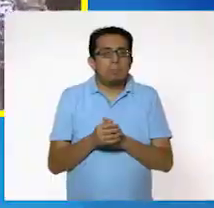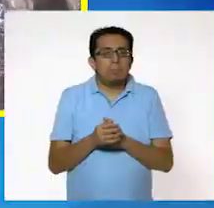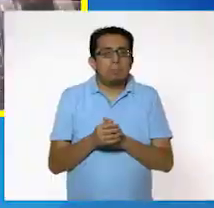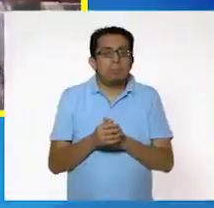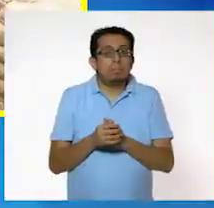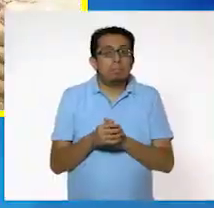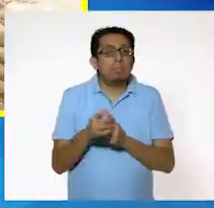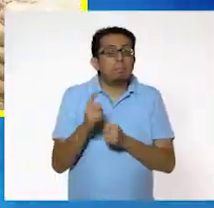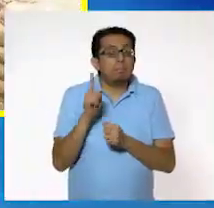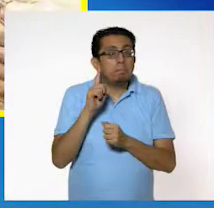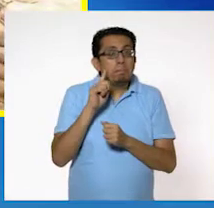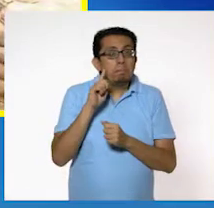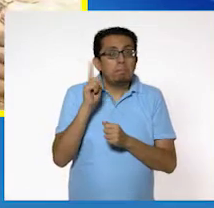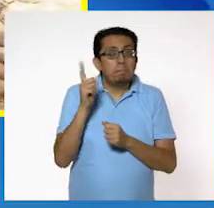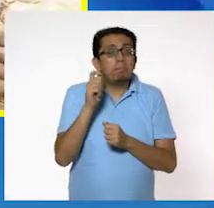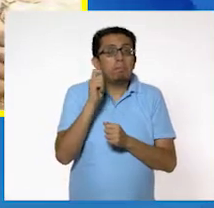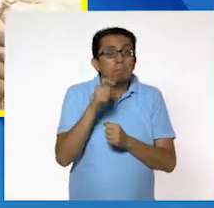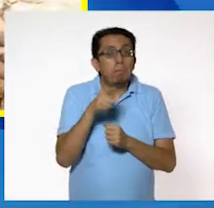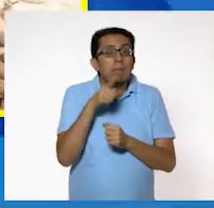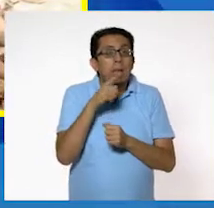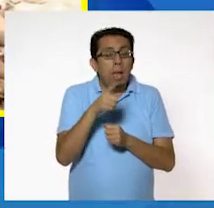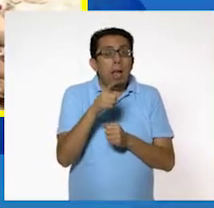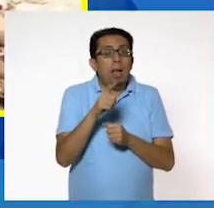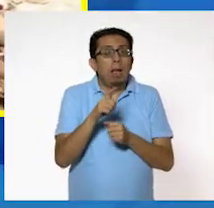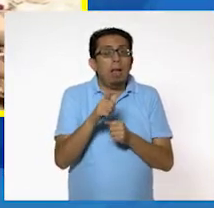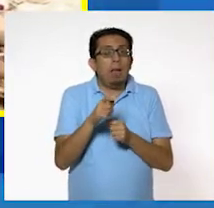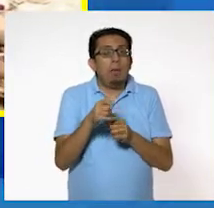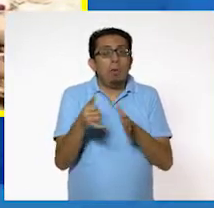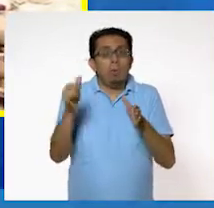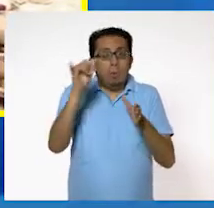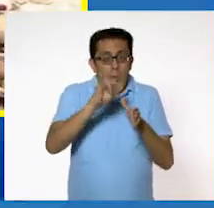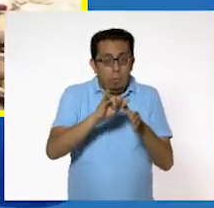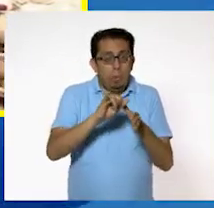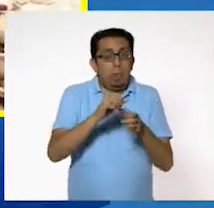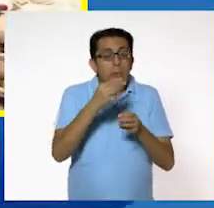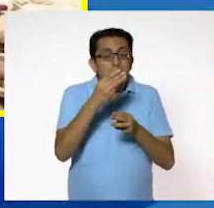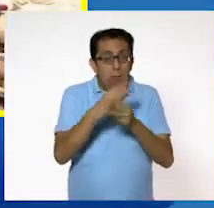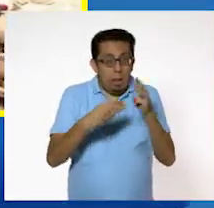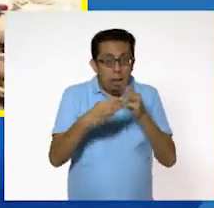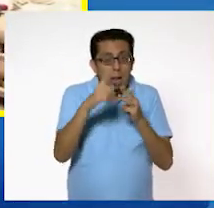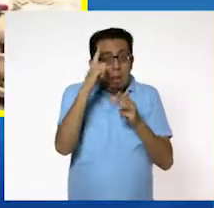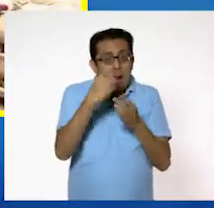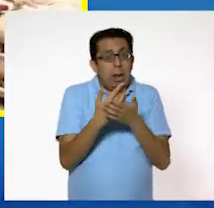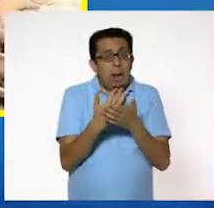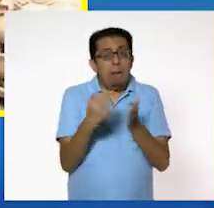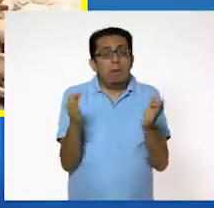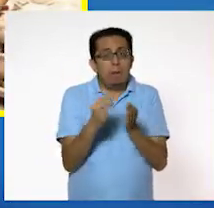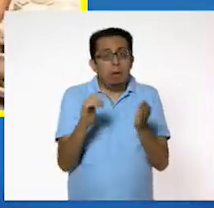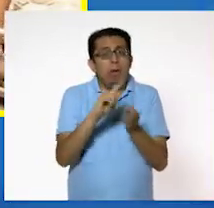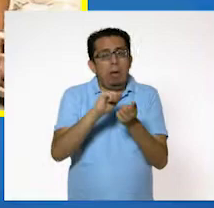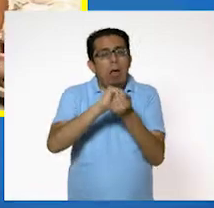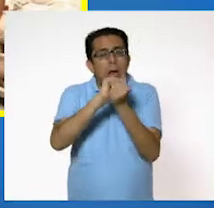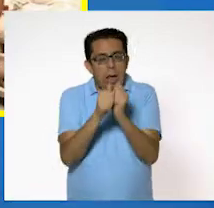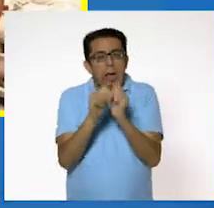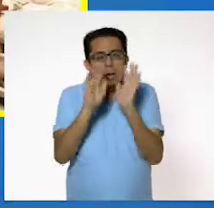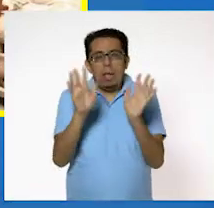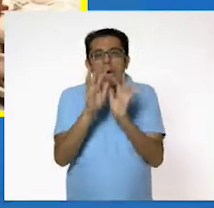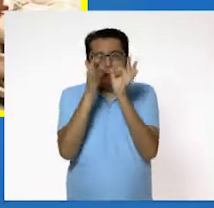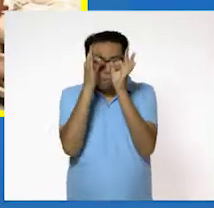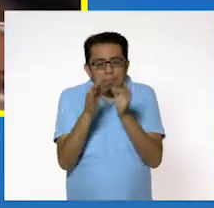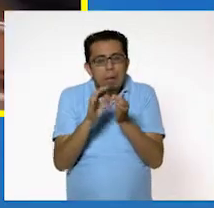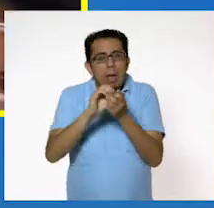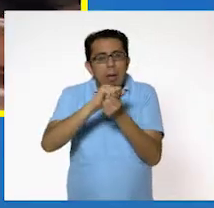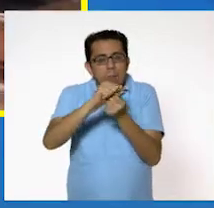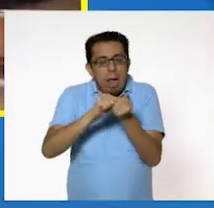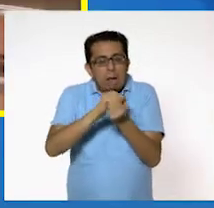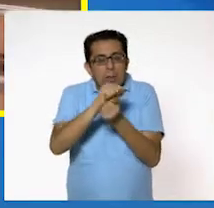Espaldas son las camas en donde descansa la materia de la plastilina y se enfría para volverse como la plastilina que nosotros conocemos. Sí, esto